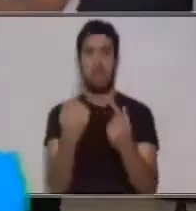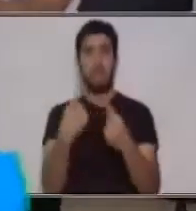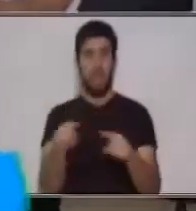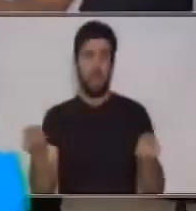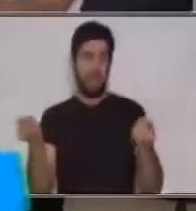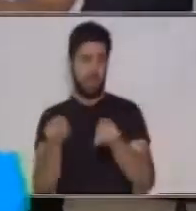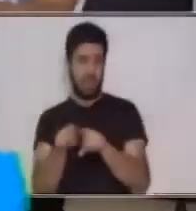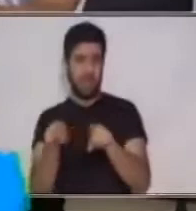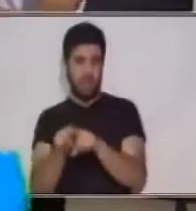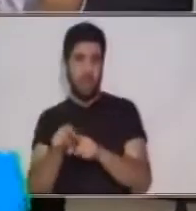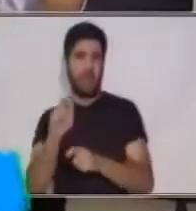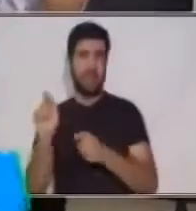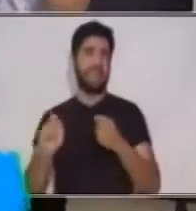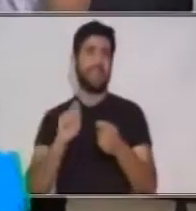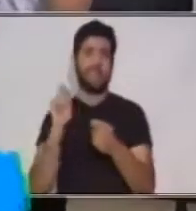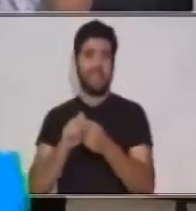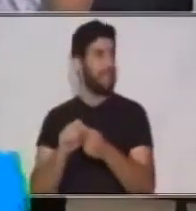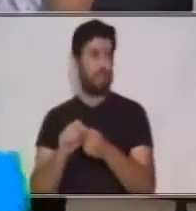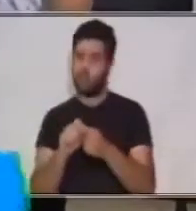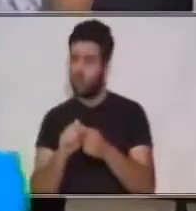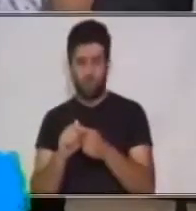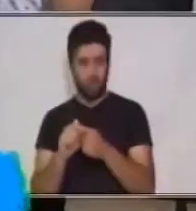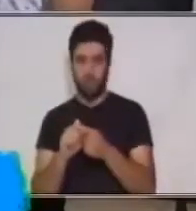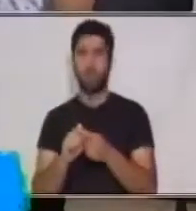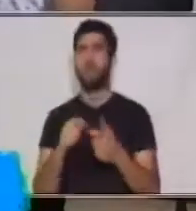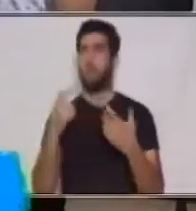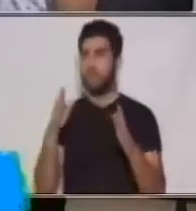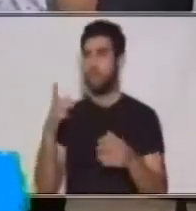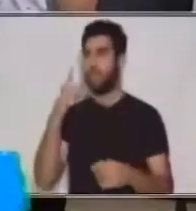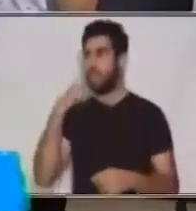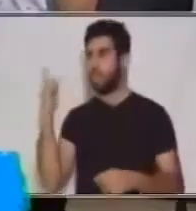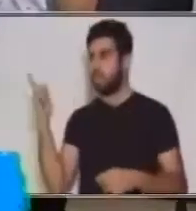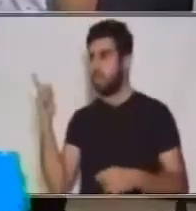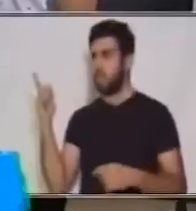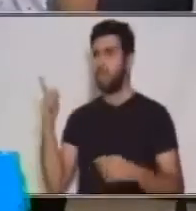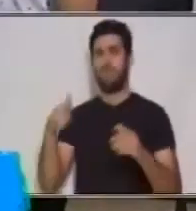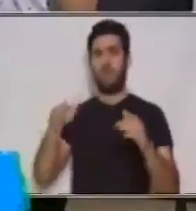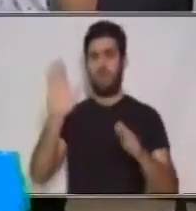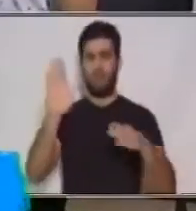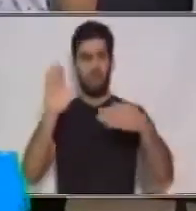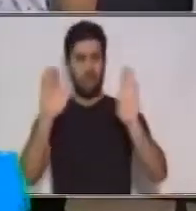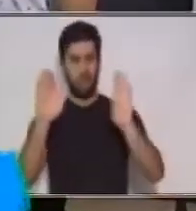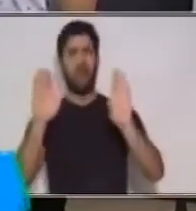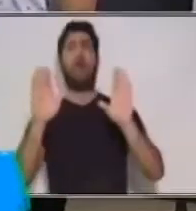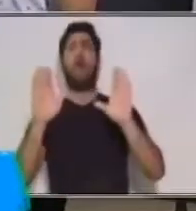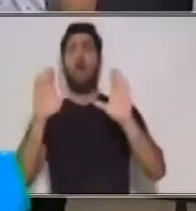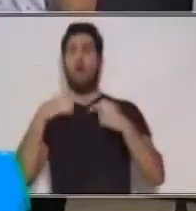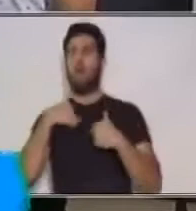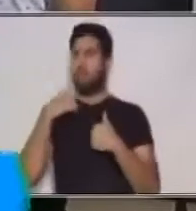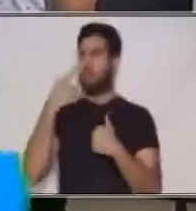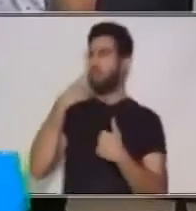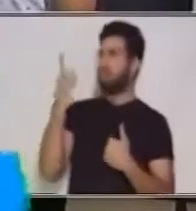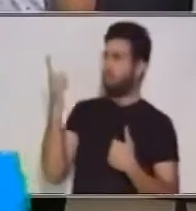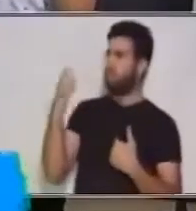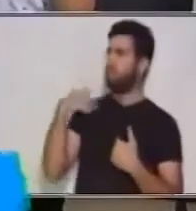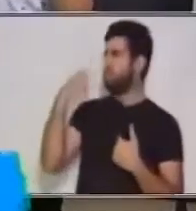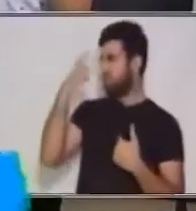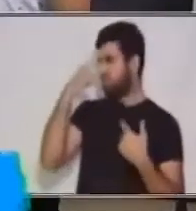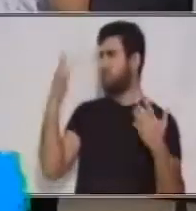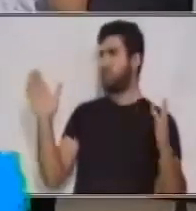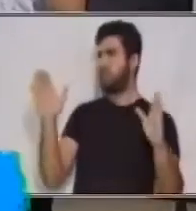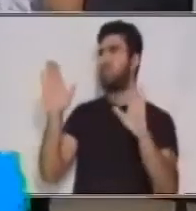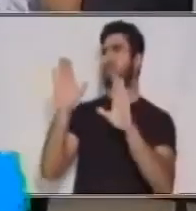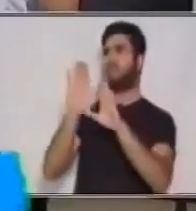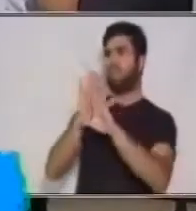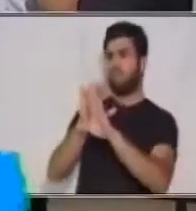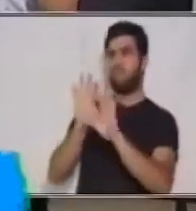acá. bueno, a primera vista nuevamente yo podría decir de que son congruentes, podría decir, e